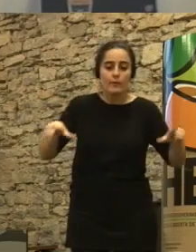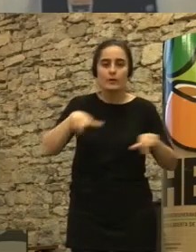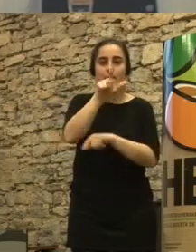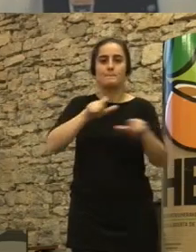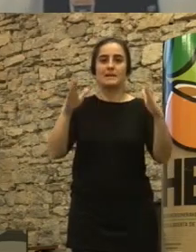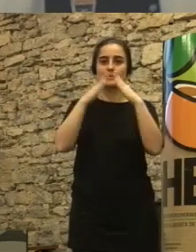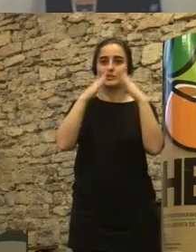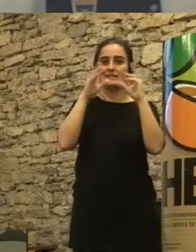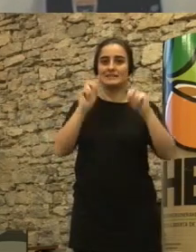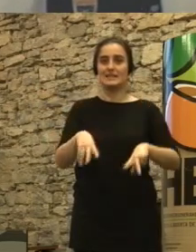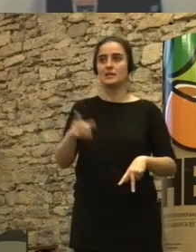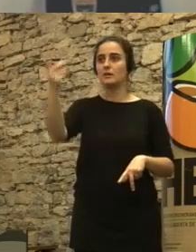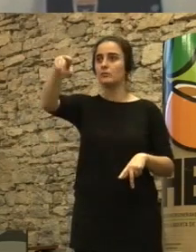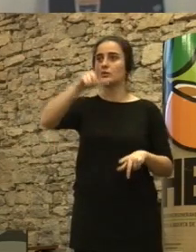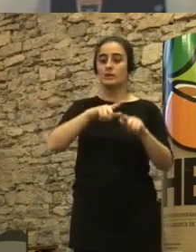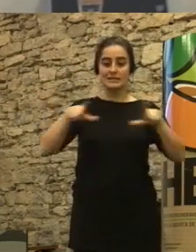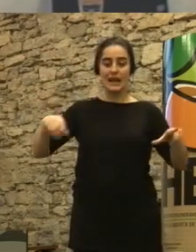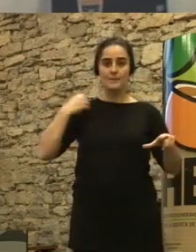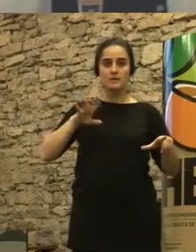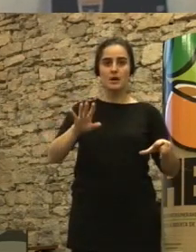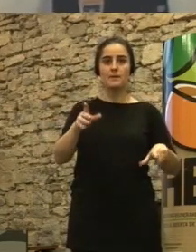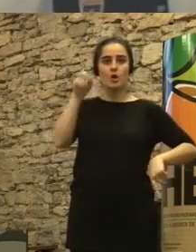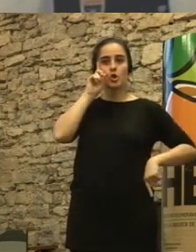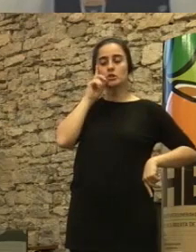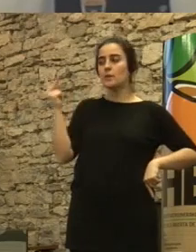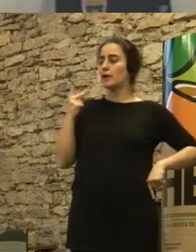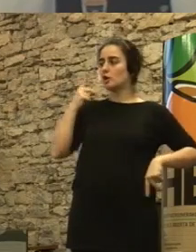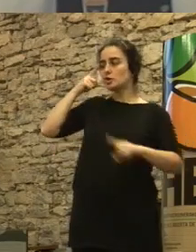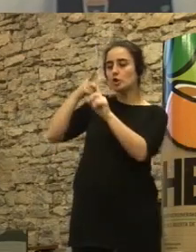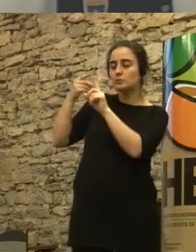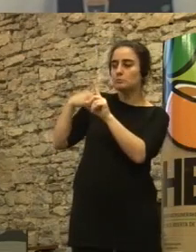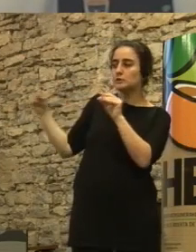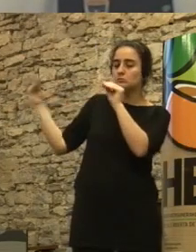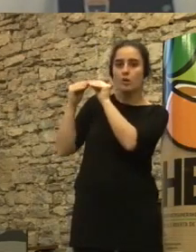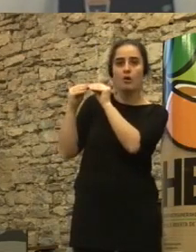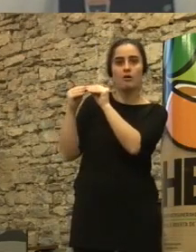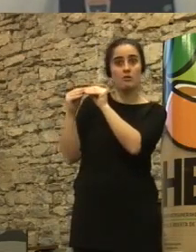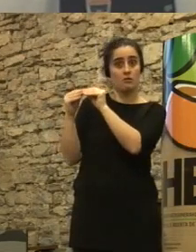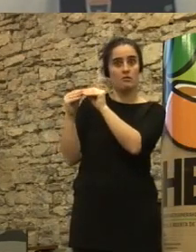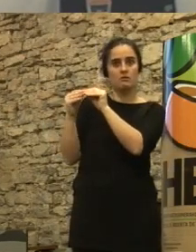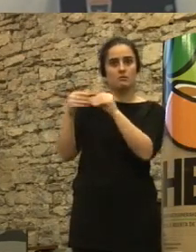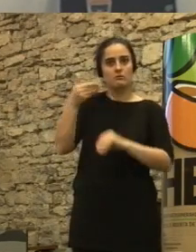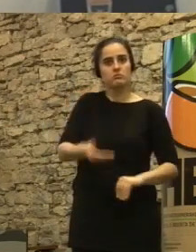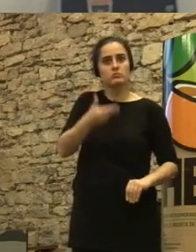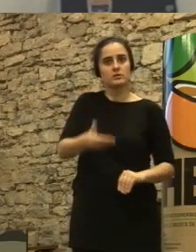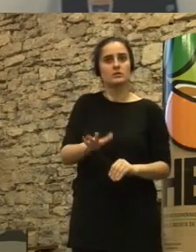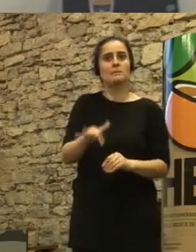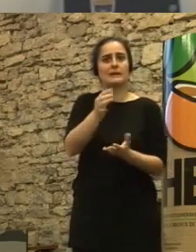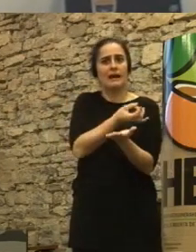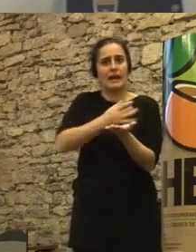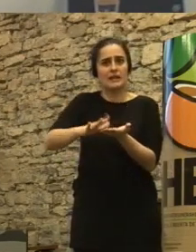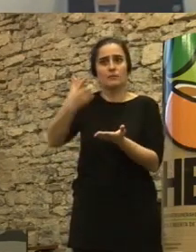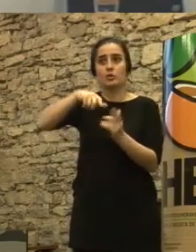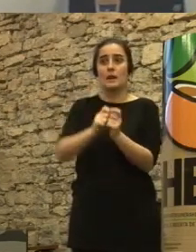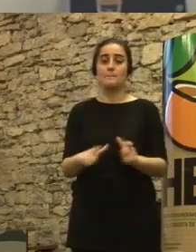hogar y que estáis en la misma sala y ni siquiera lo sabéis. Es fundamental y es gratis. Es decir, que vosotros entráis